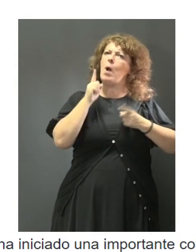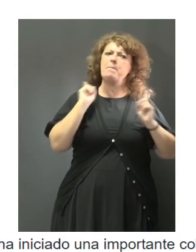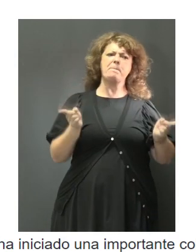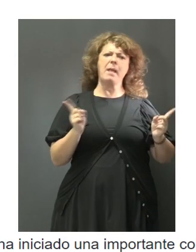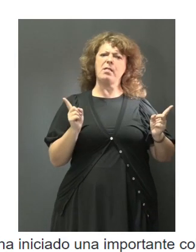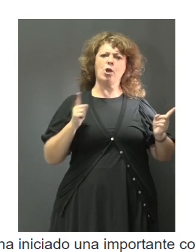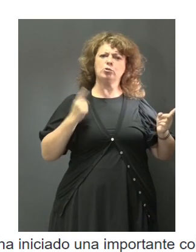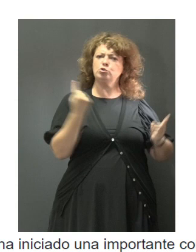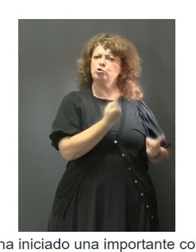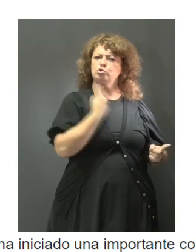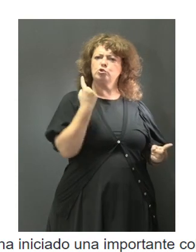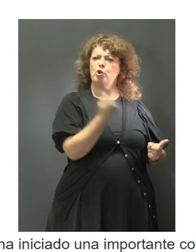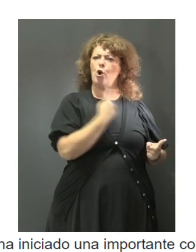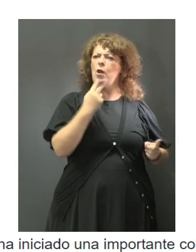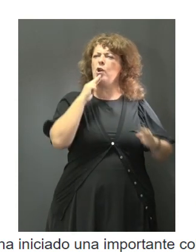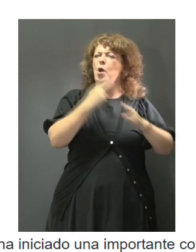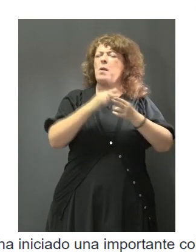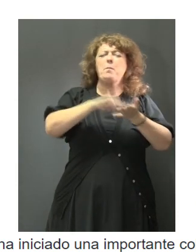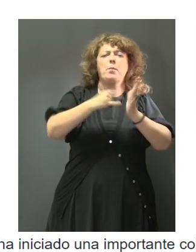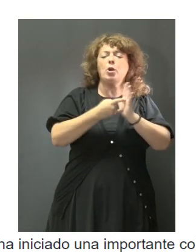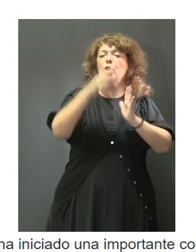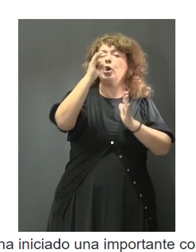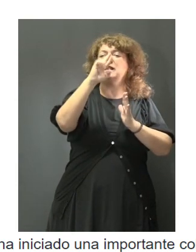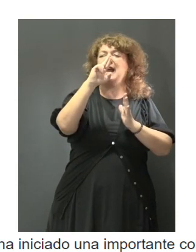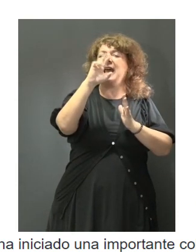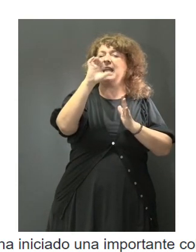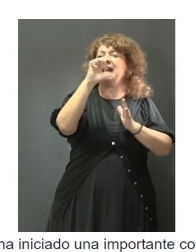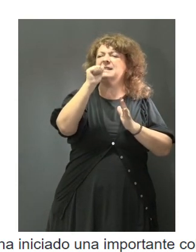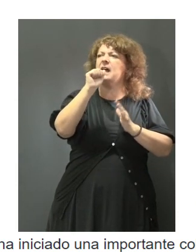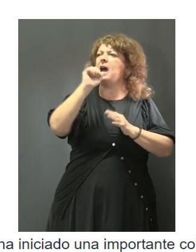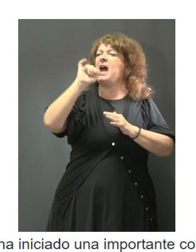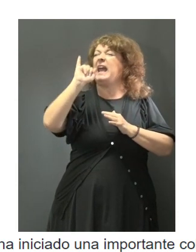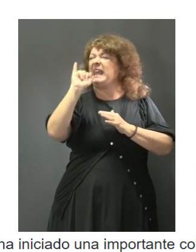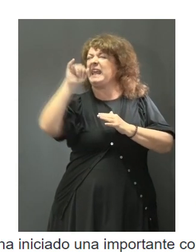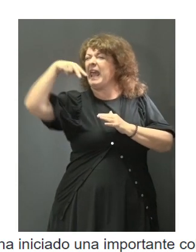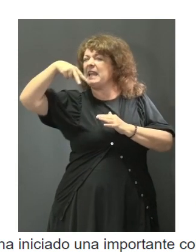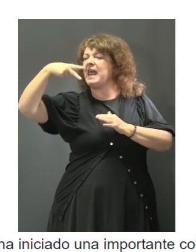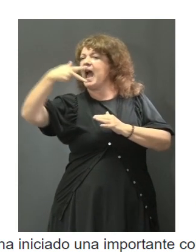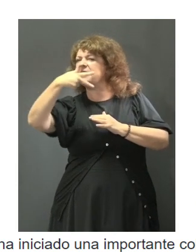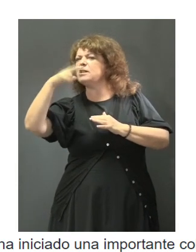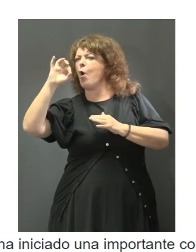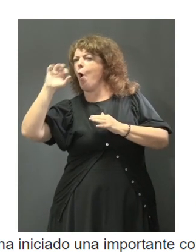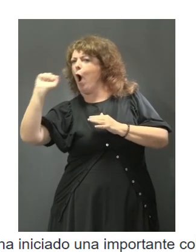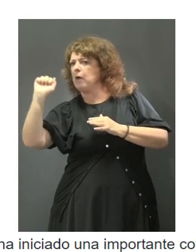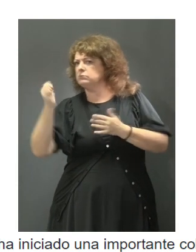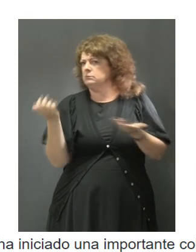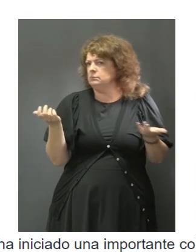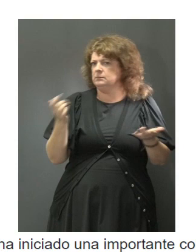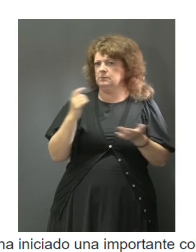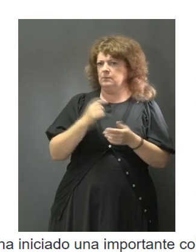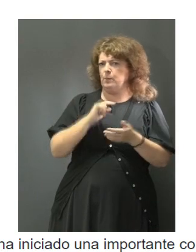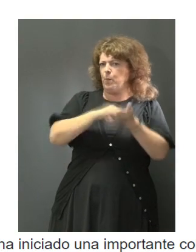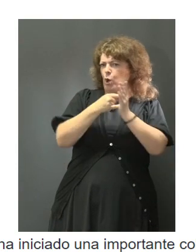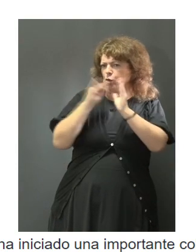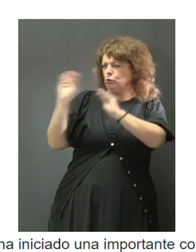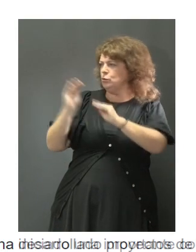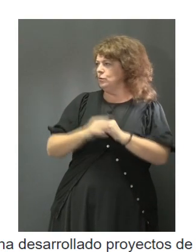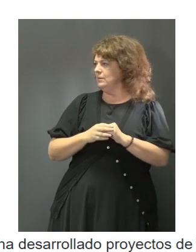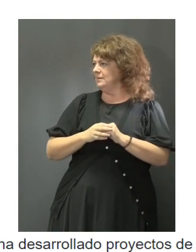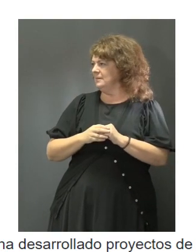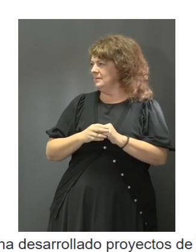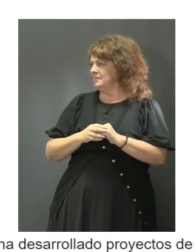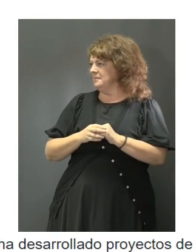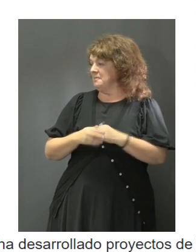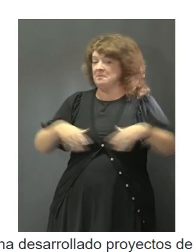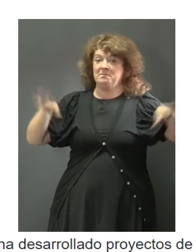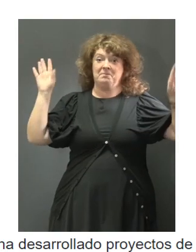los proyectos Teresa y NHOA. Bueno, pues seguro